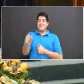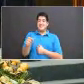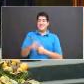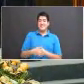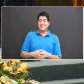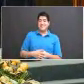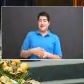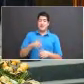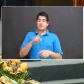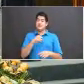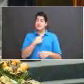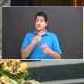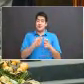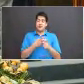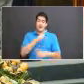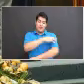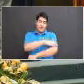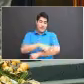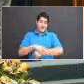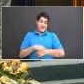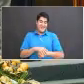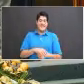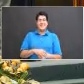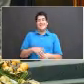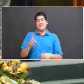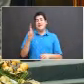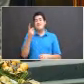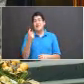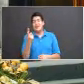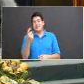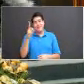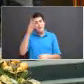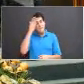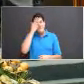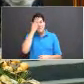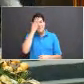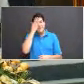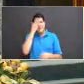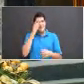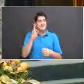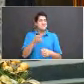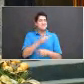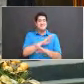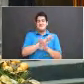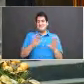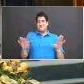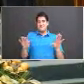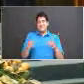Ya solo con eso, solo le faltaba un parche. Y pata de palo.